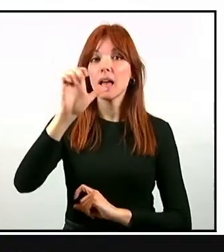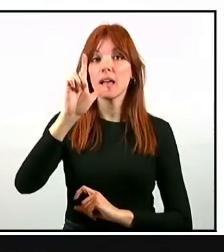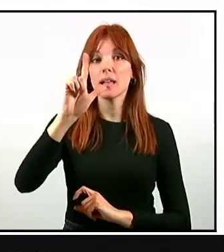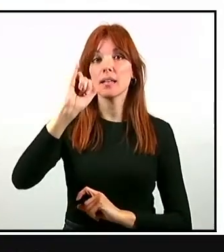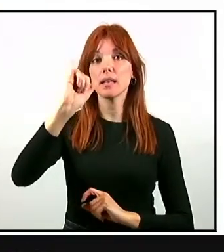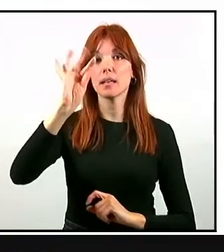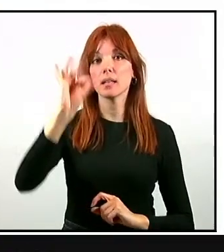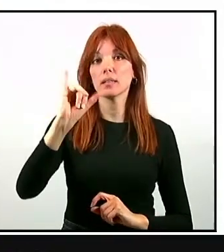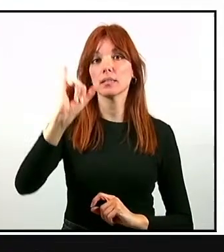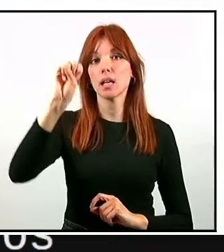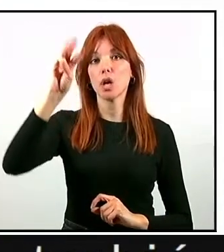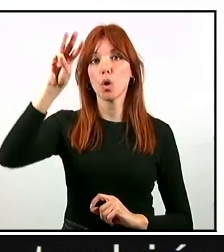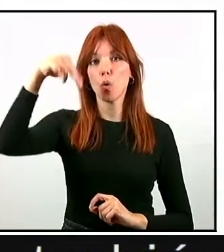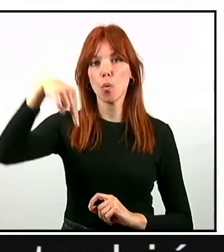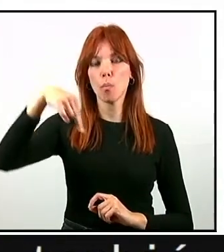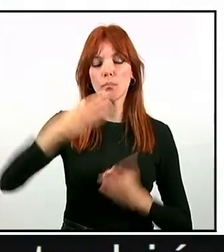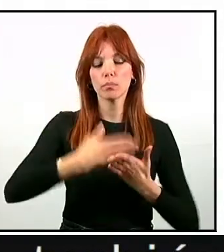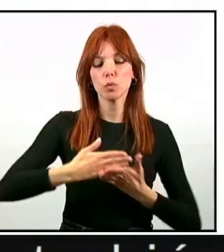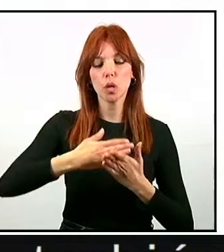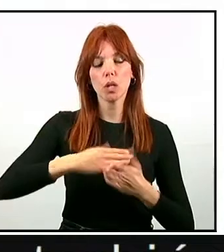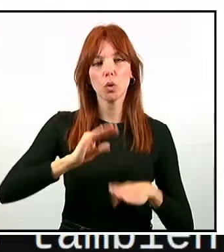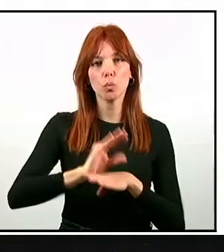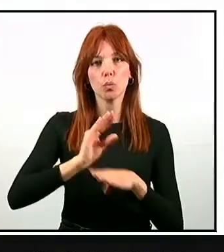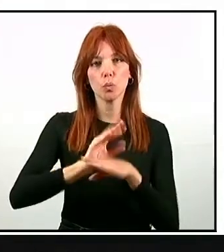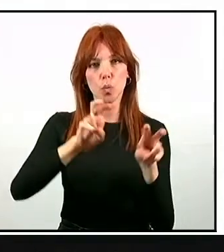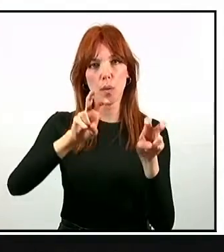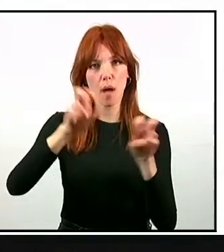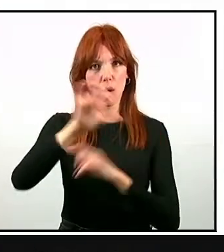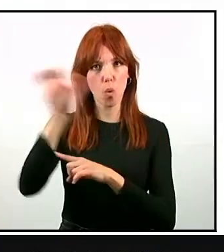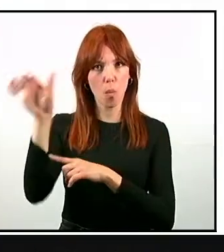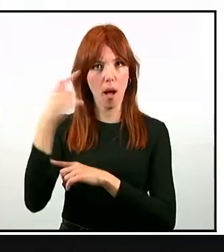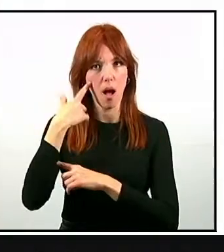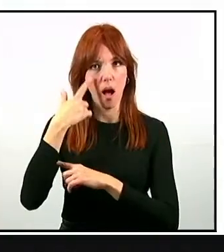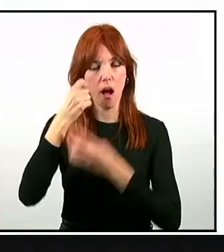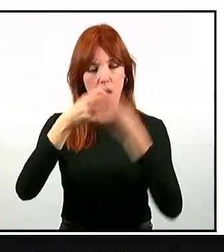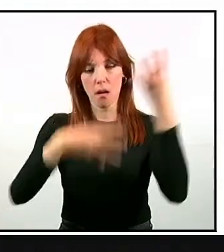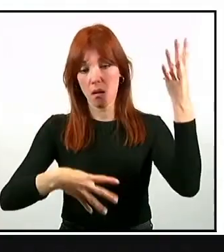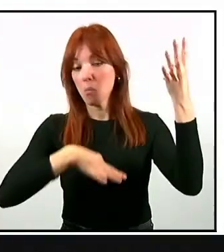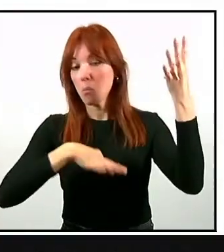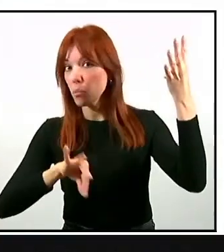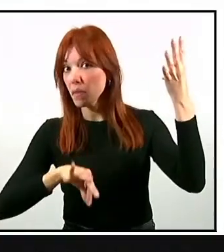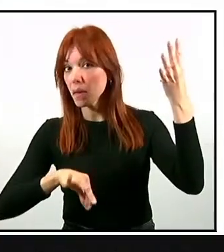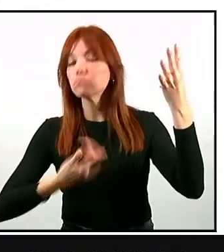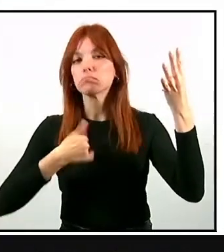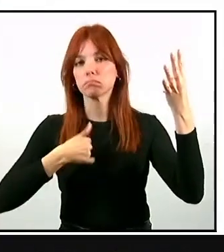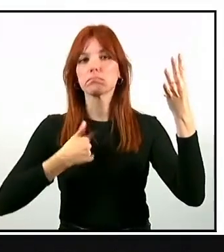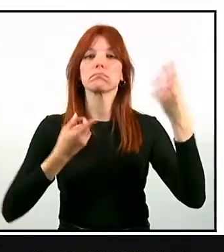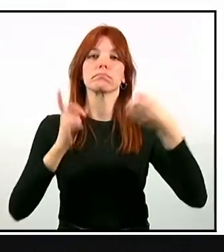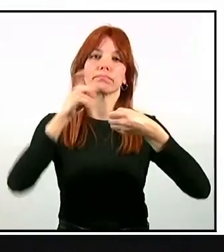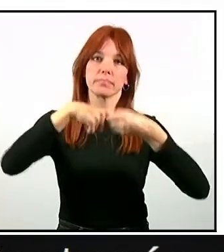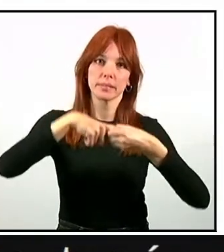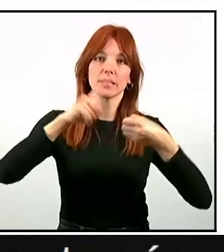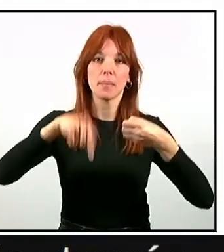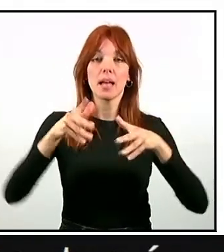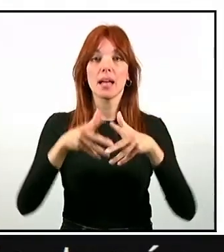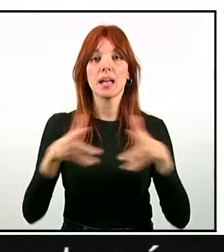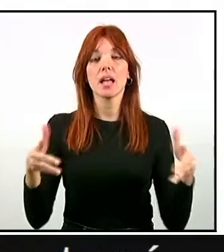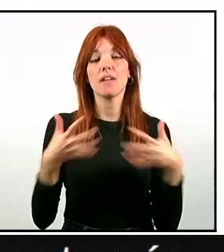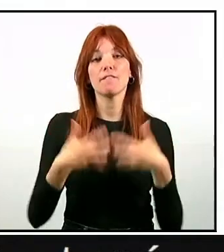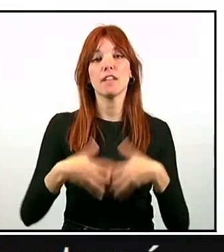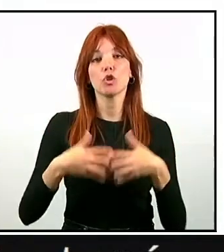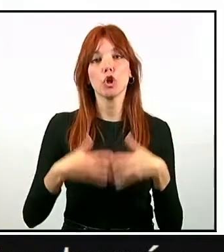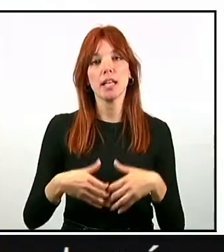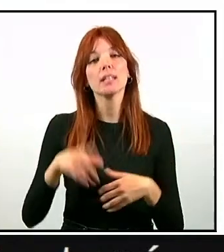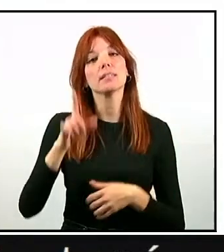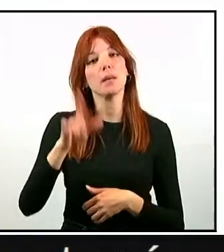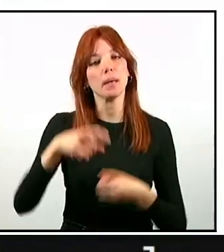esas ayudas también nuevas que ha sacado la Unión Europea, porque además podría beneficiarse esa gigafactoría de esas nuevas ayudas que ha